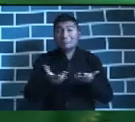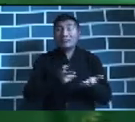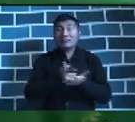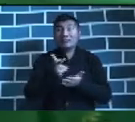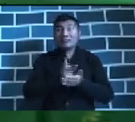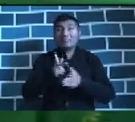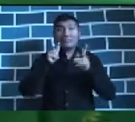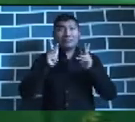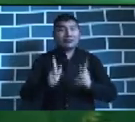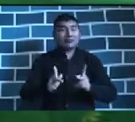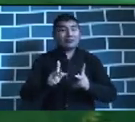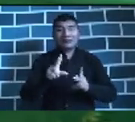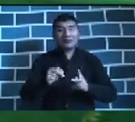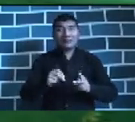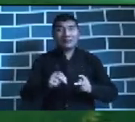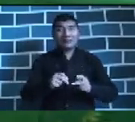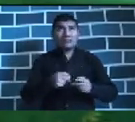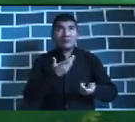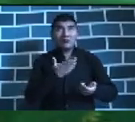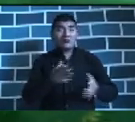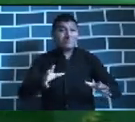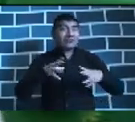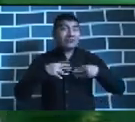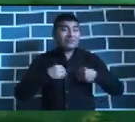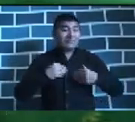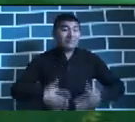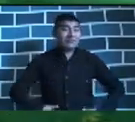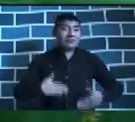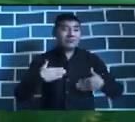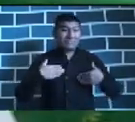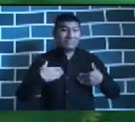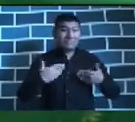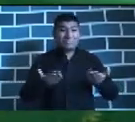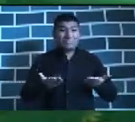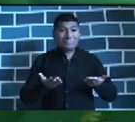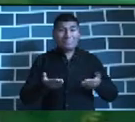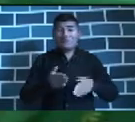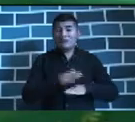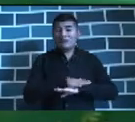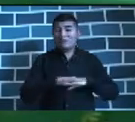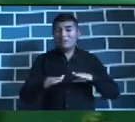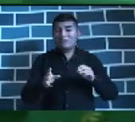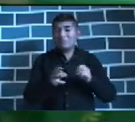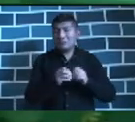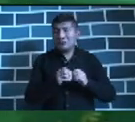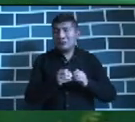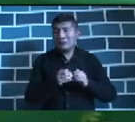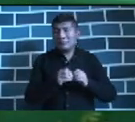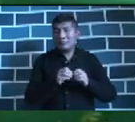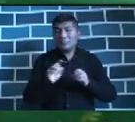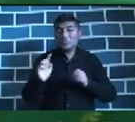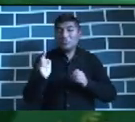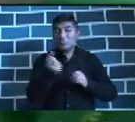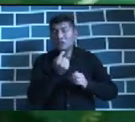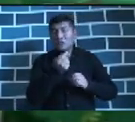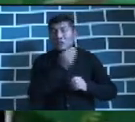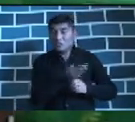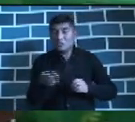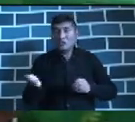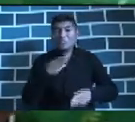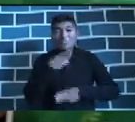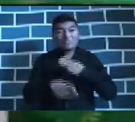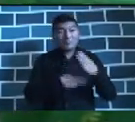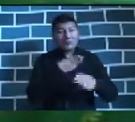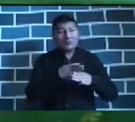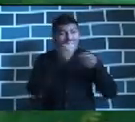personas que no se conforman con vivir sin más de acuerdo a las cosas del mundo